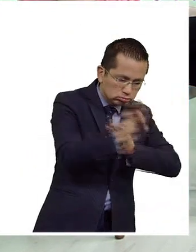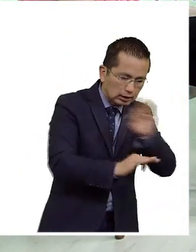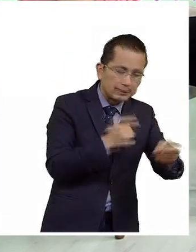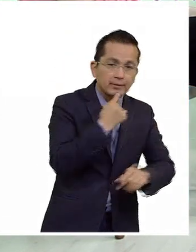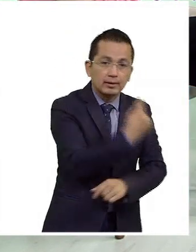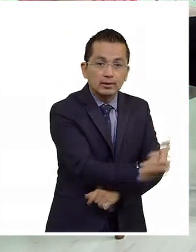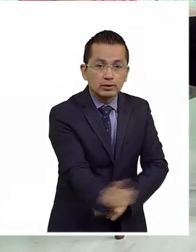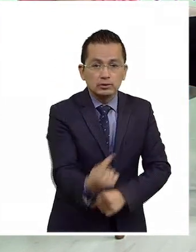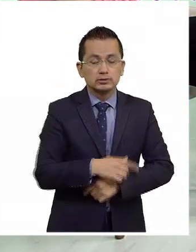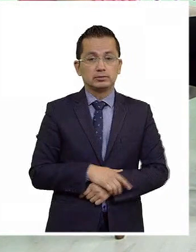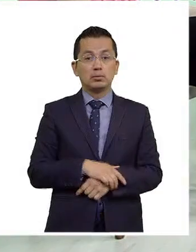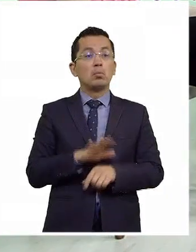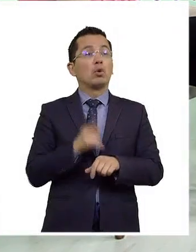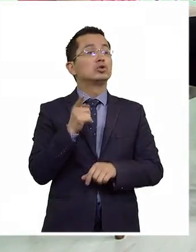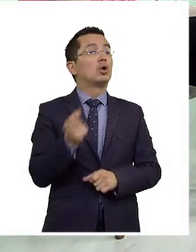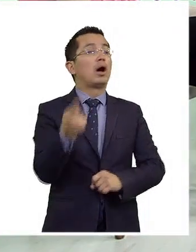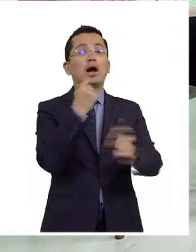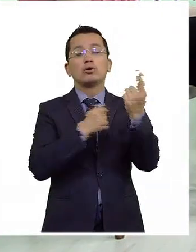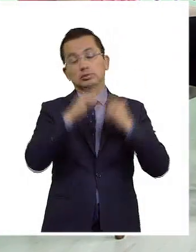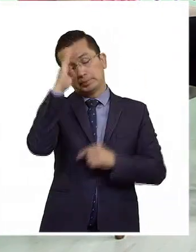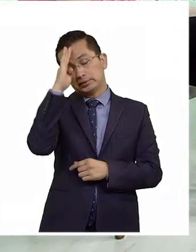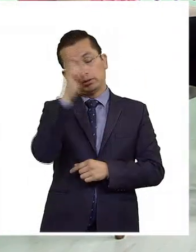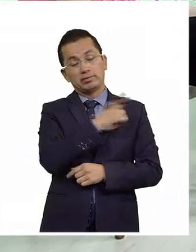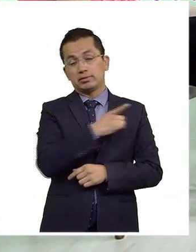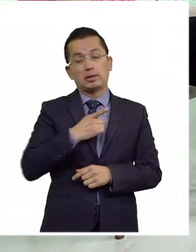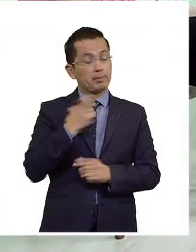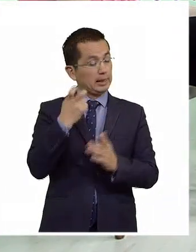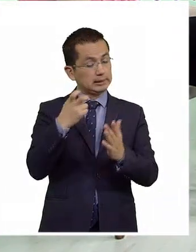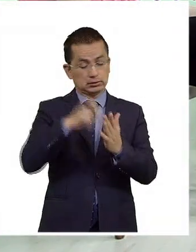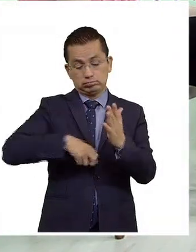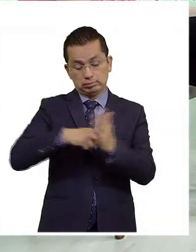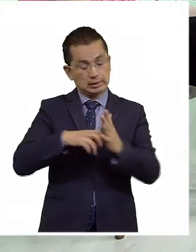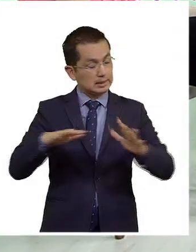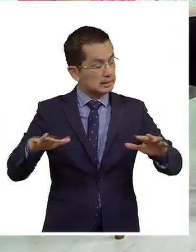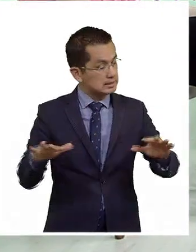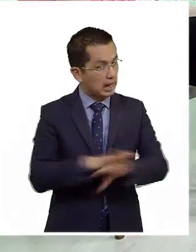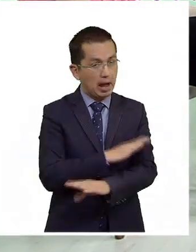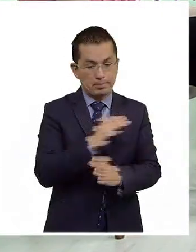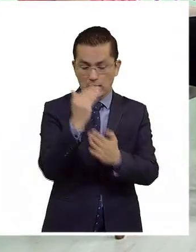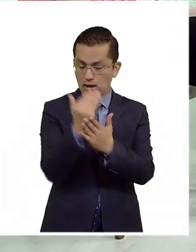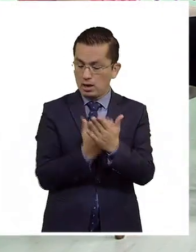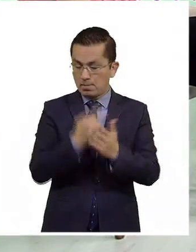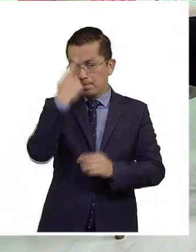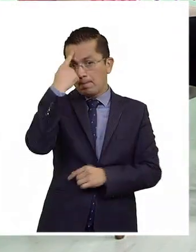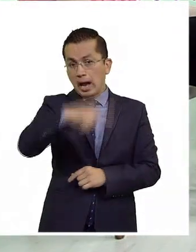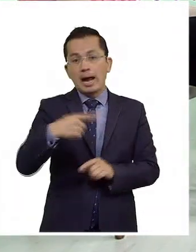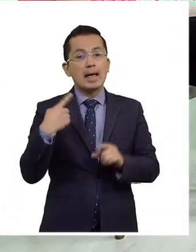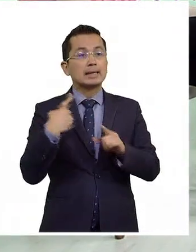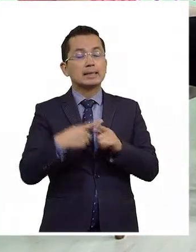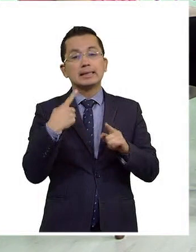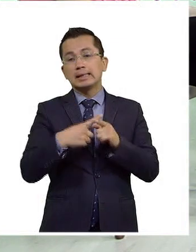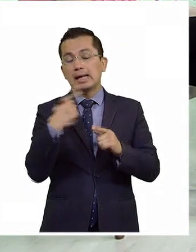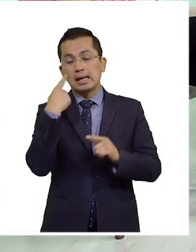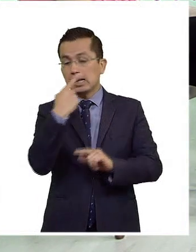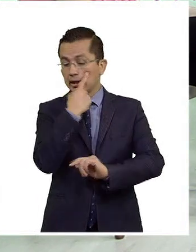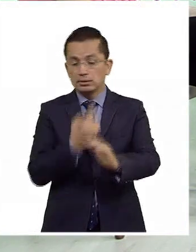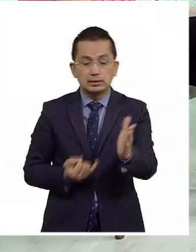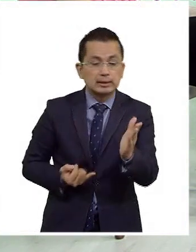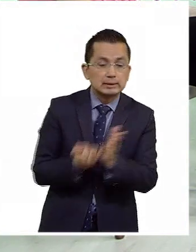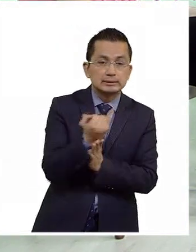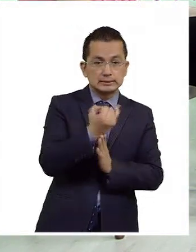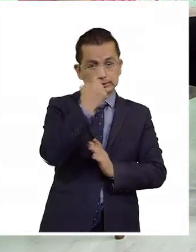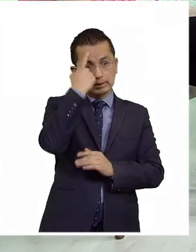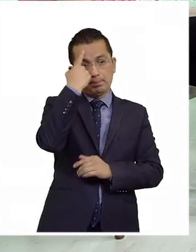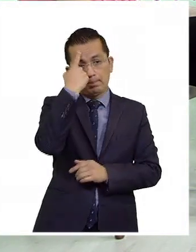que el dictamen debe de ser modificado en el Pleno para que obligatoriamente la decisión de